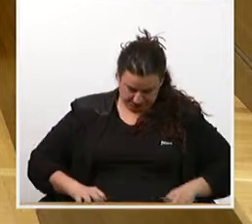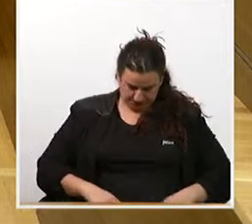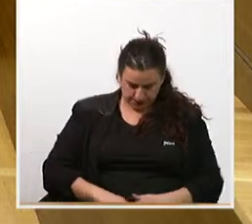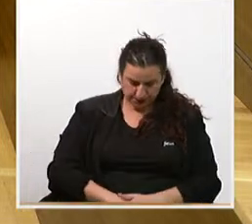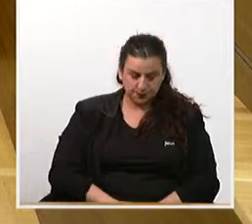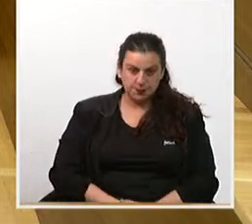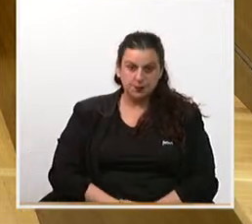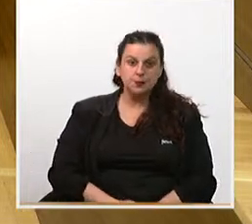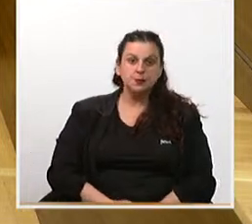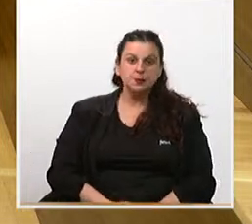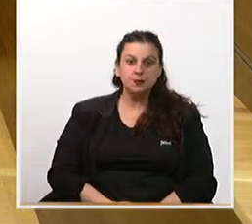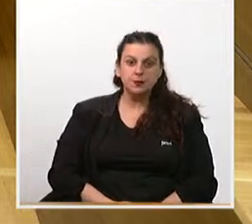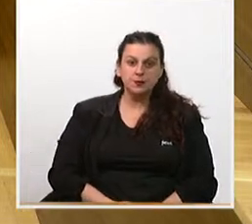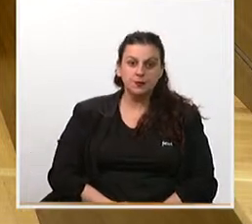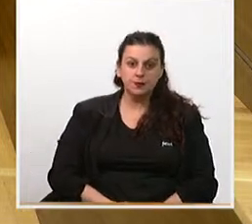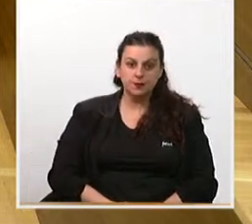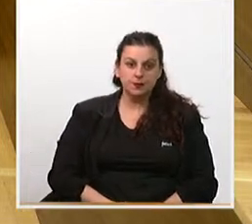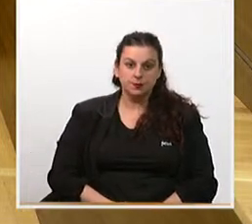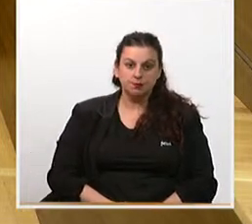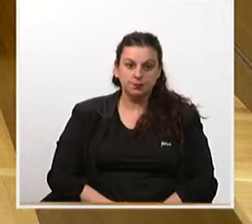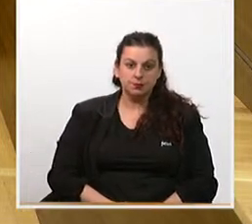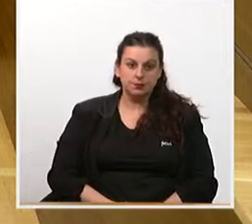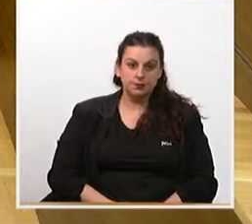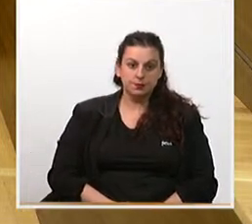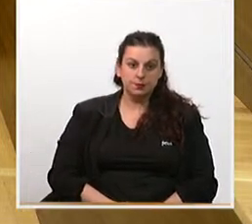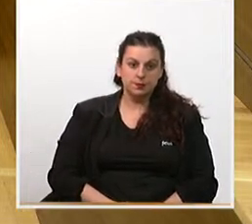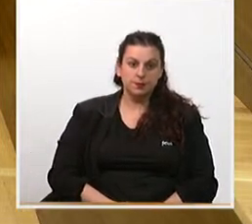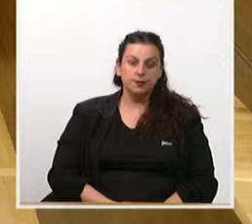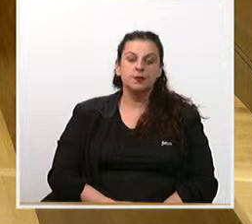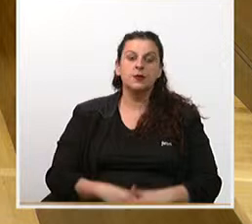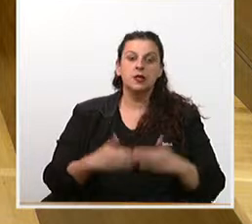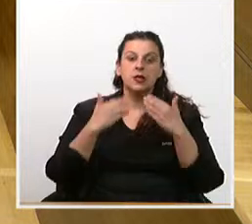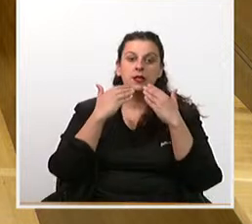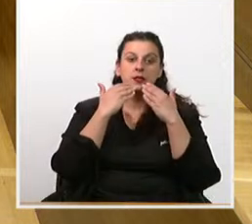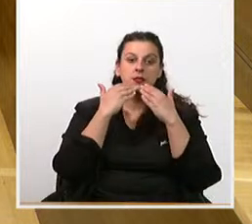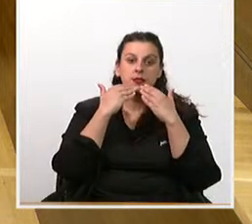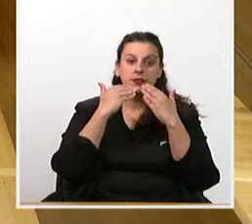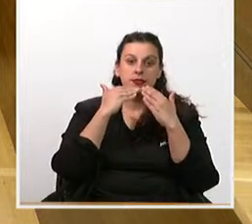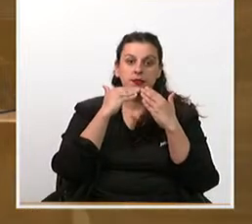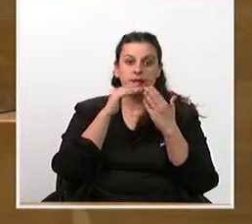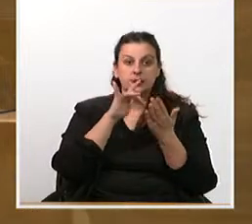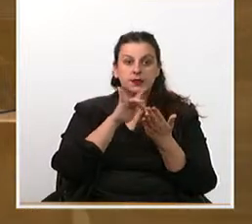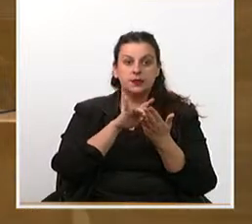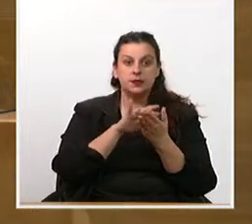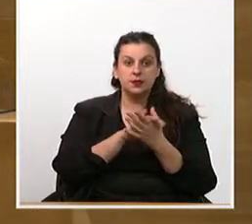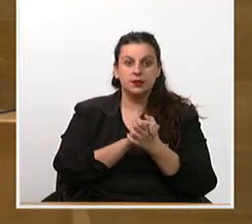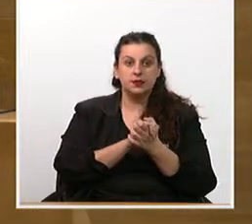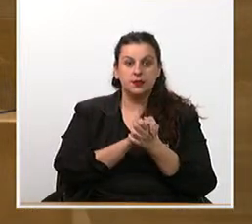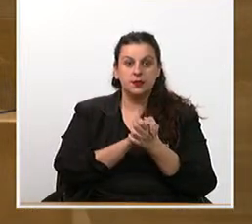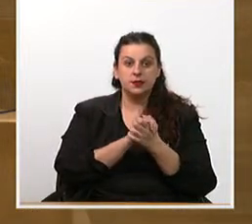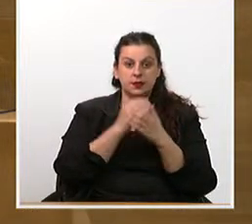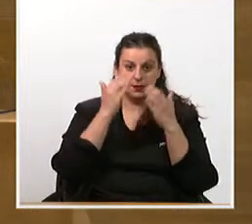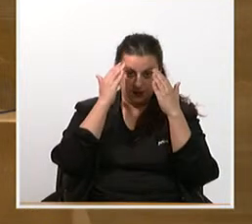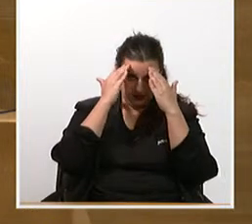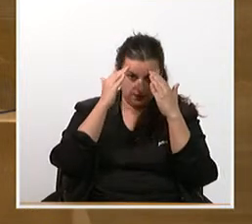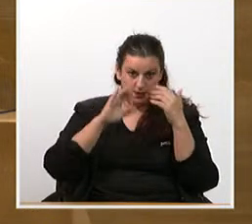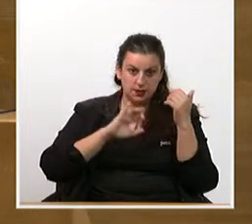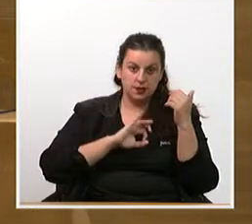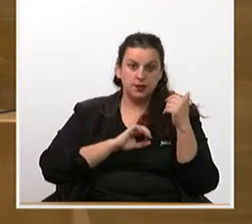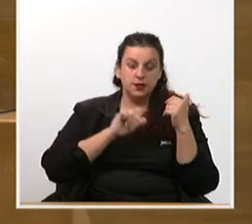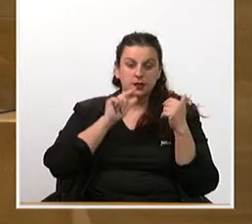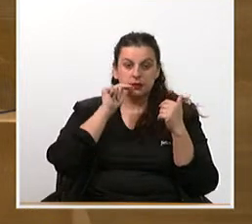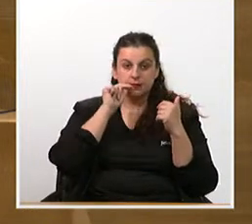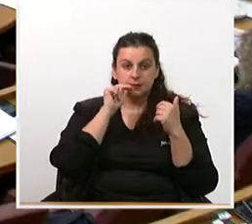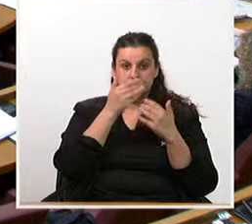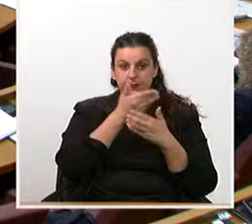gracias muchas gracias tiene la palabra el ilustre diputado r